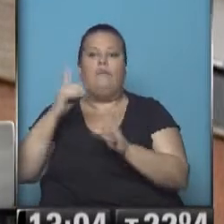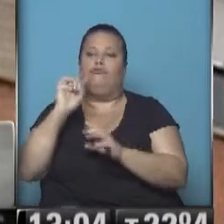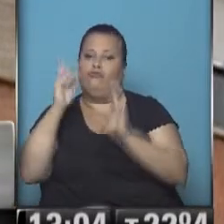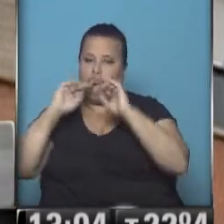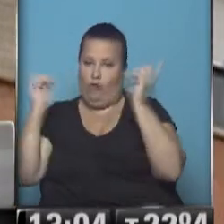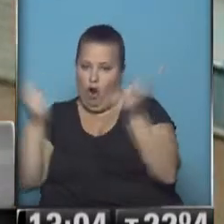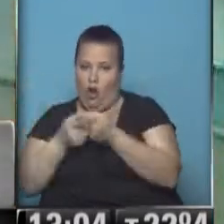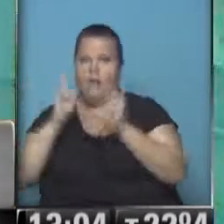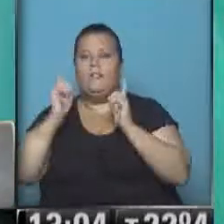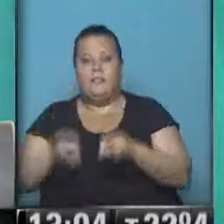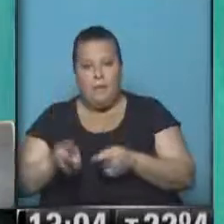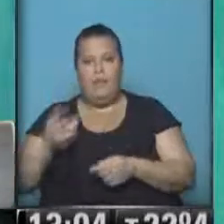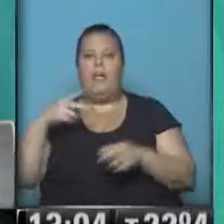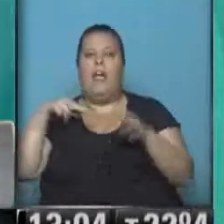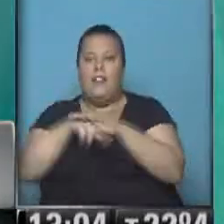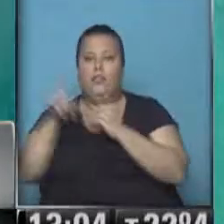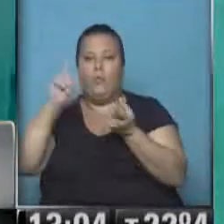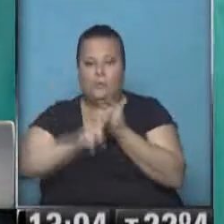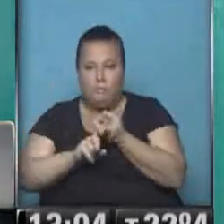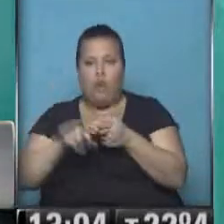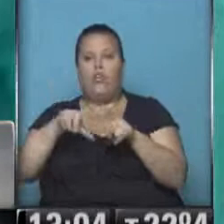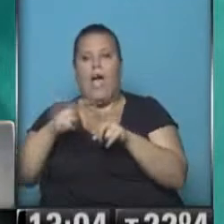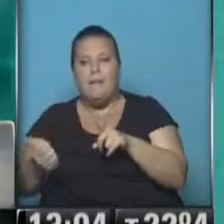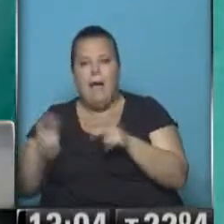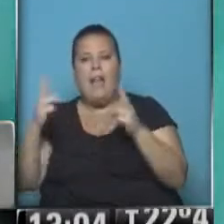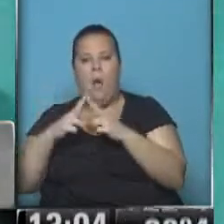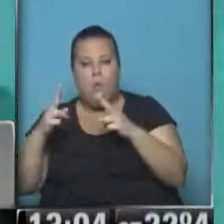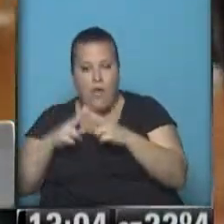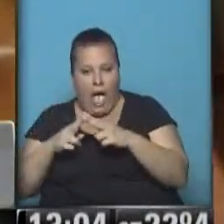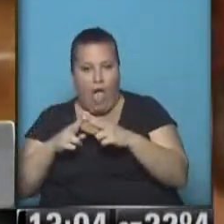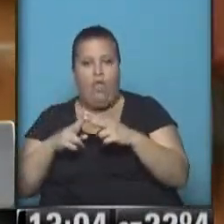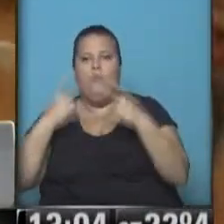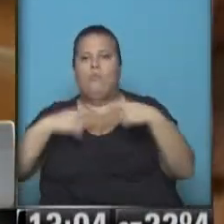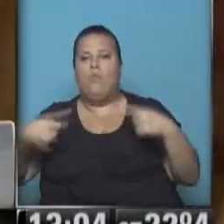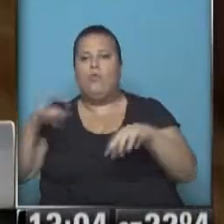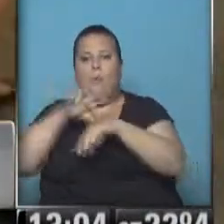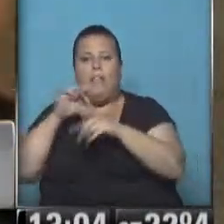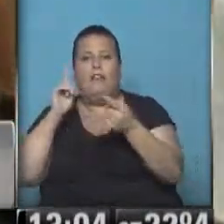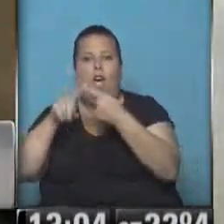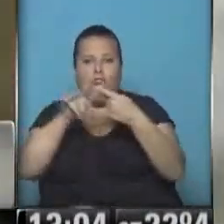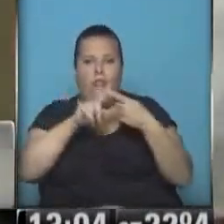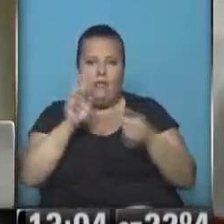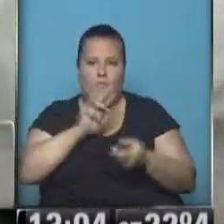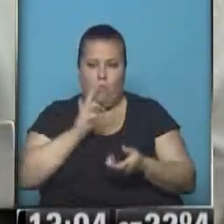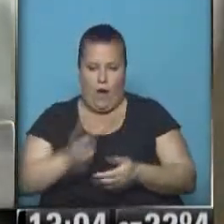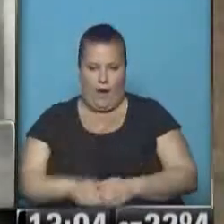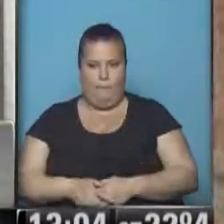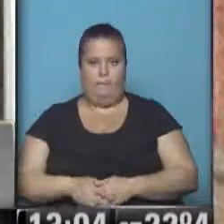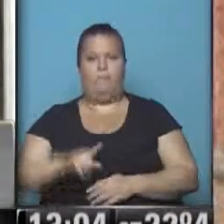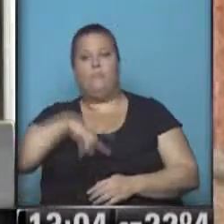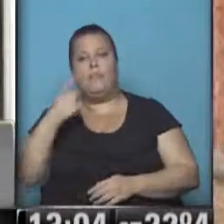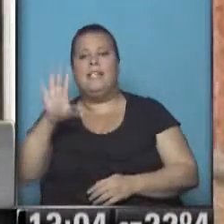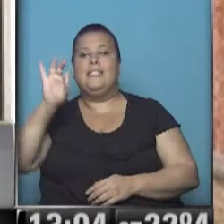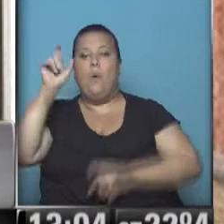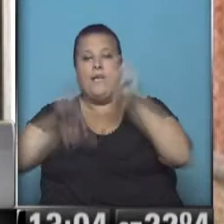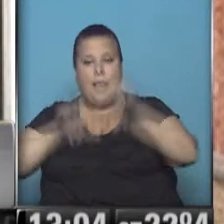donde también fueron ingresados en observación su marido, su hermana, el cuñado y varios médicos que estuvieron en contacto con ella. Hay otras 50 personas